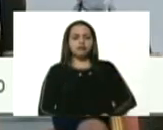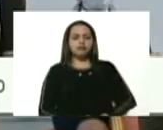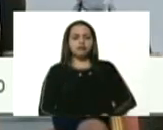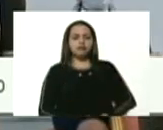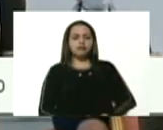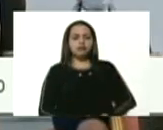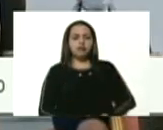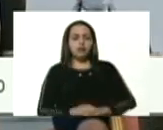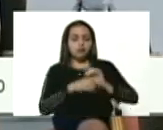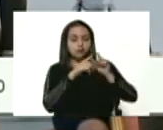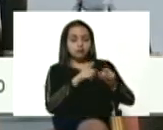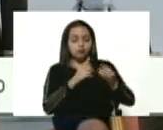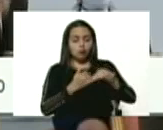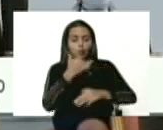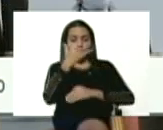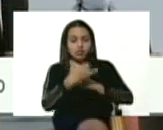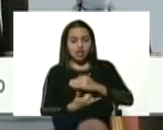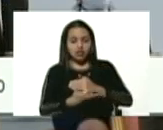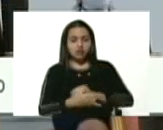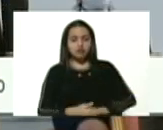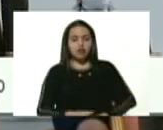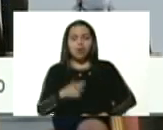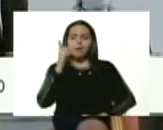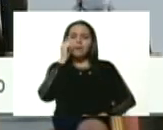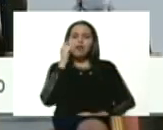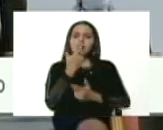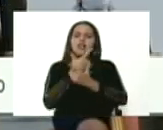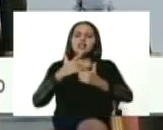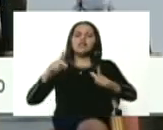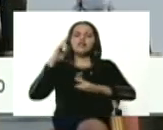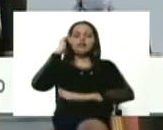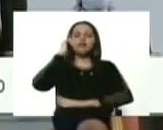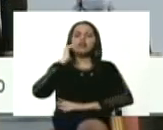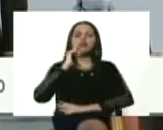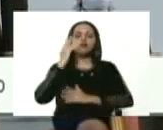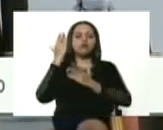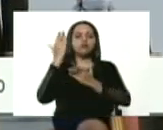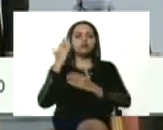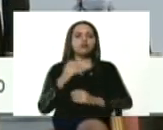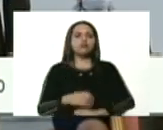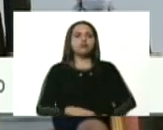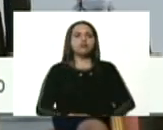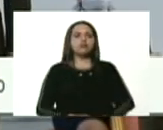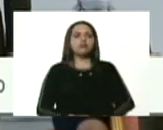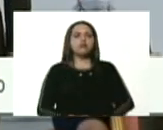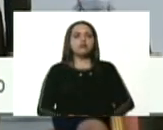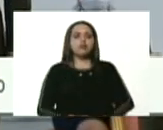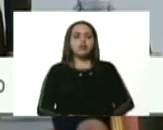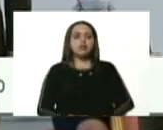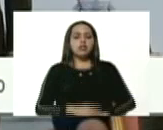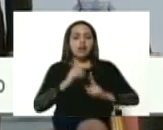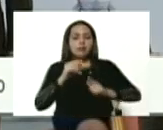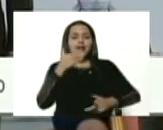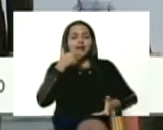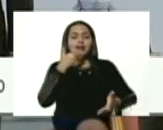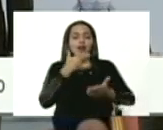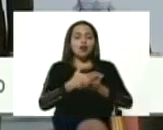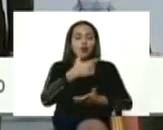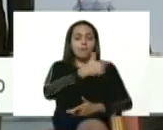su proyecto, su legado, Padre Libertador. Y agradezco que las más altas autoridades del